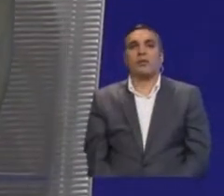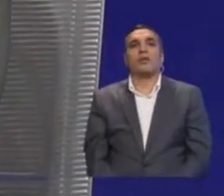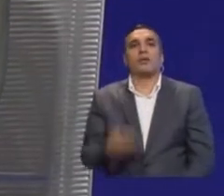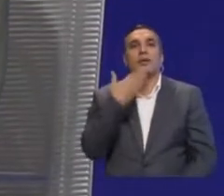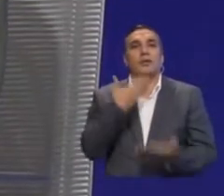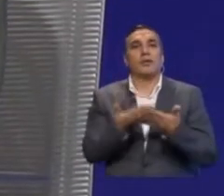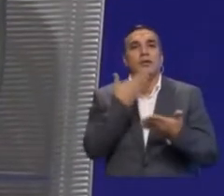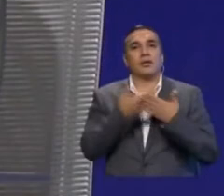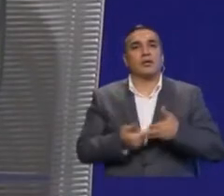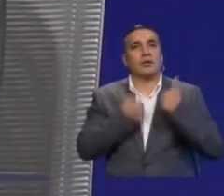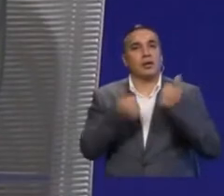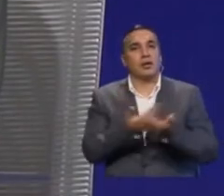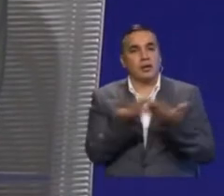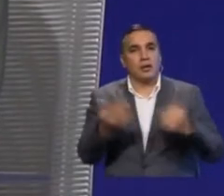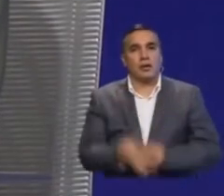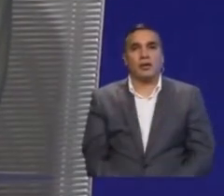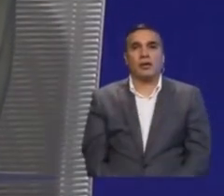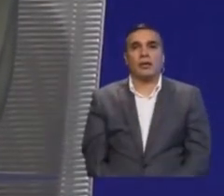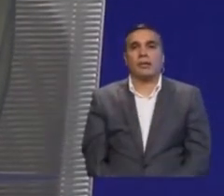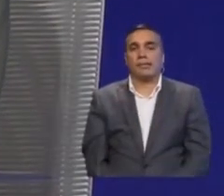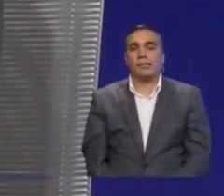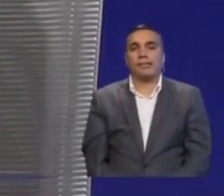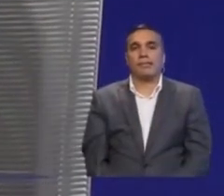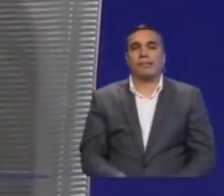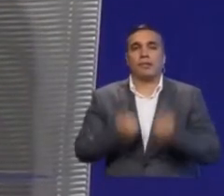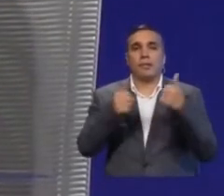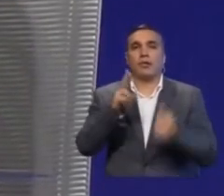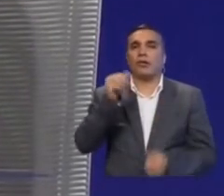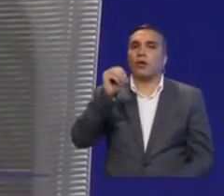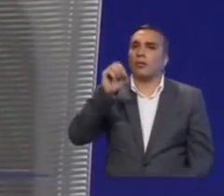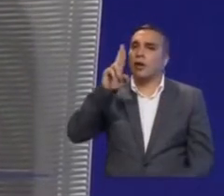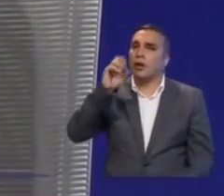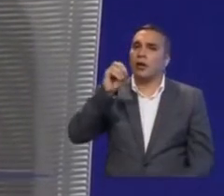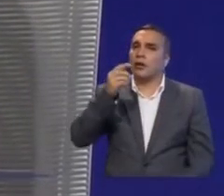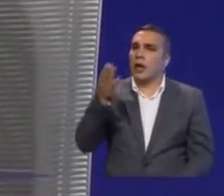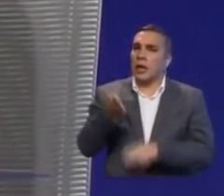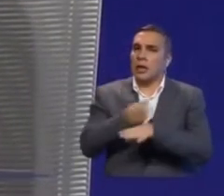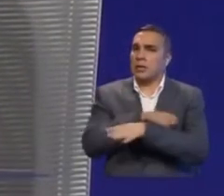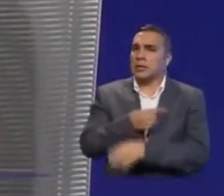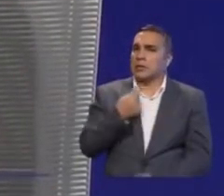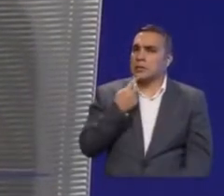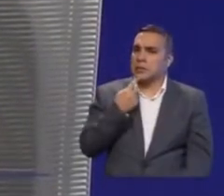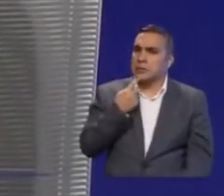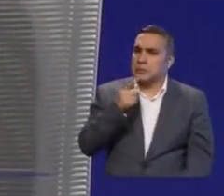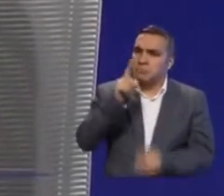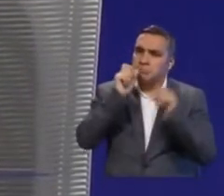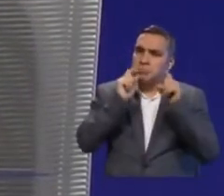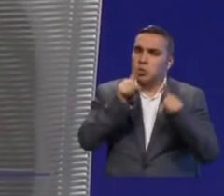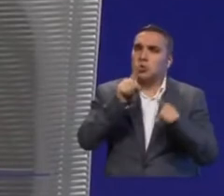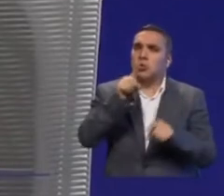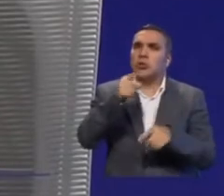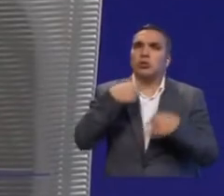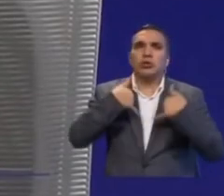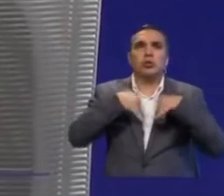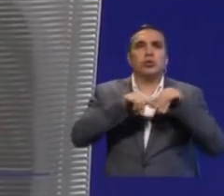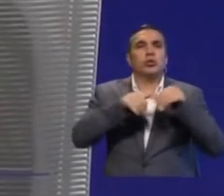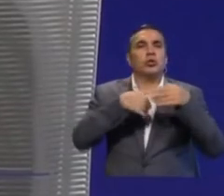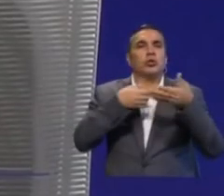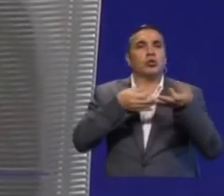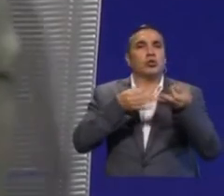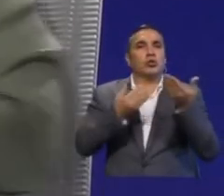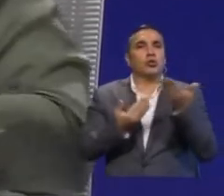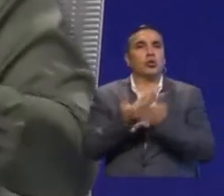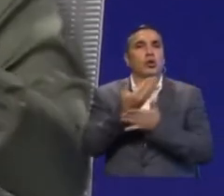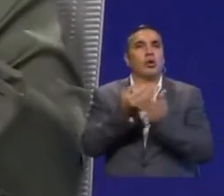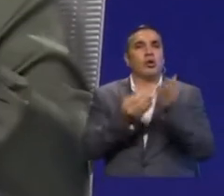Gracias, candidato Sagnay. Vamos al candidato Romero. Hace un momento, candidato Romero, se le consultaba si va a dar continuidad a la modernización